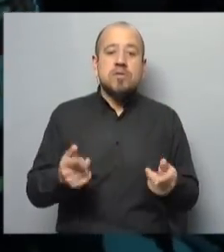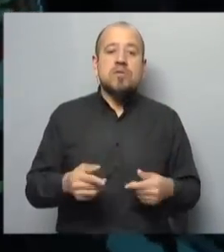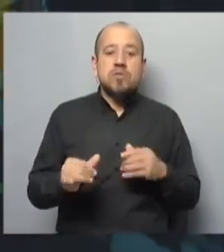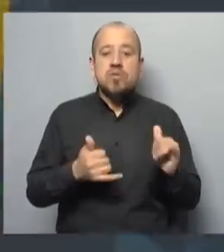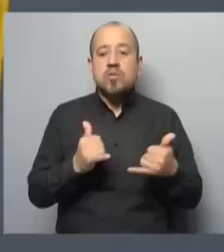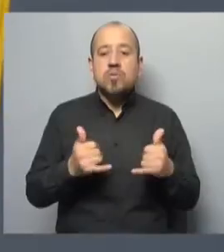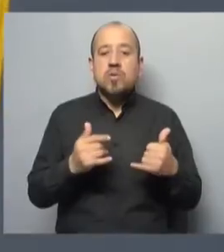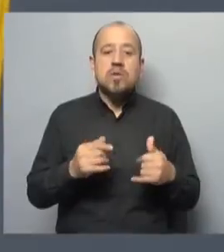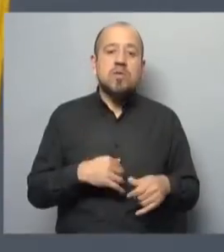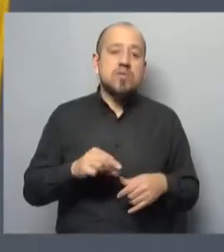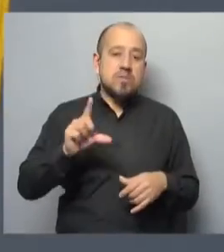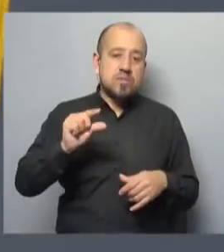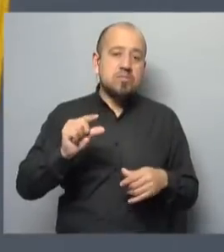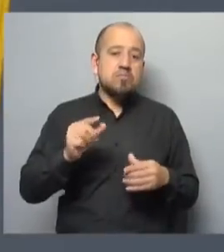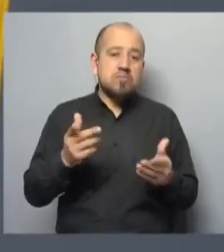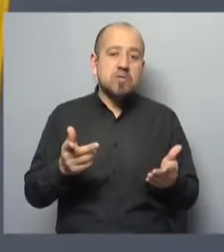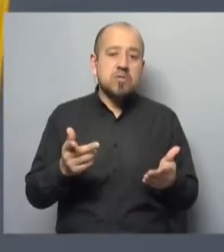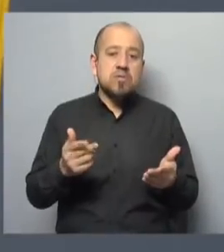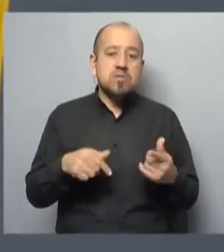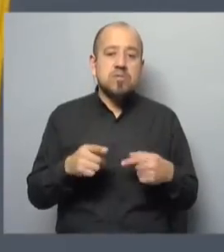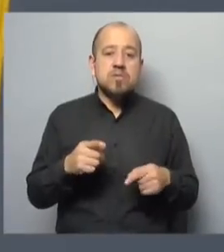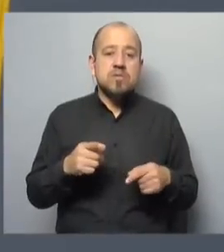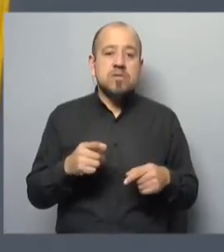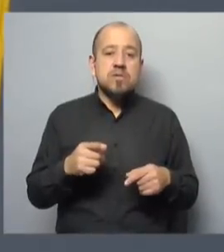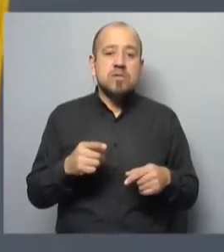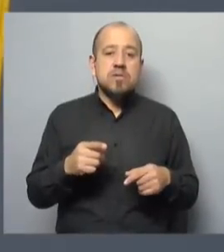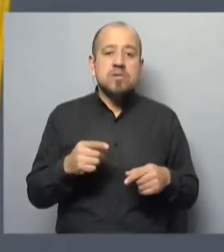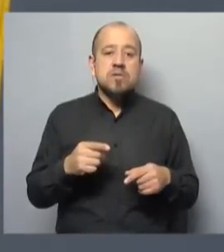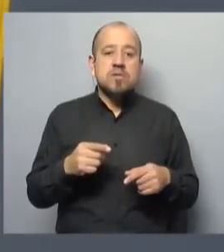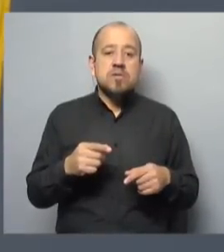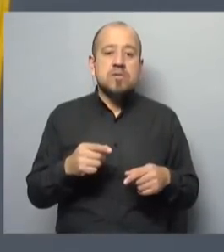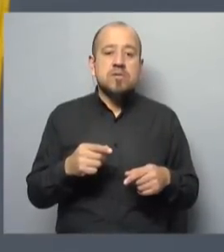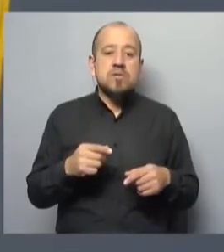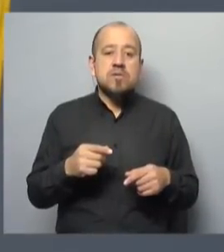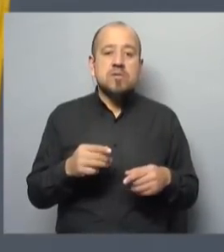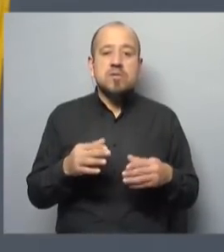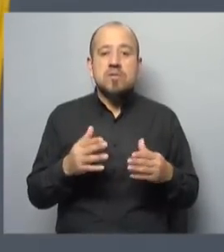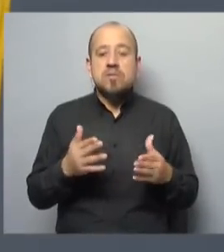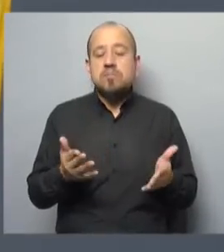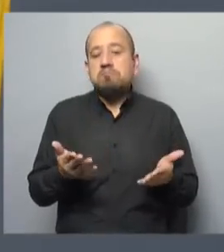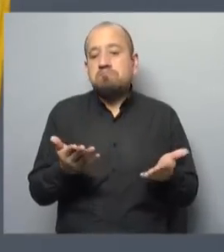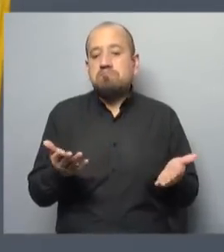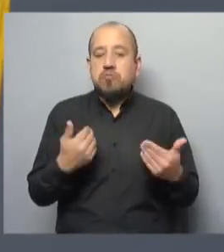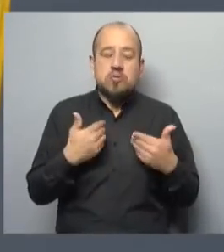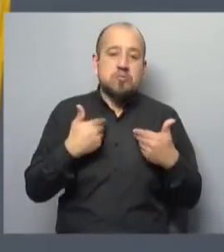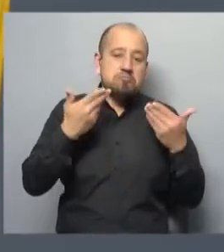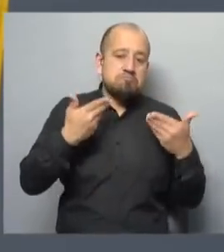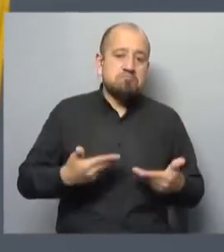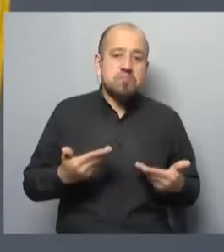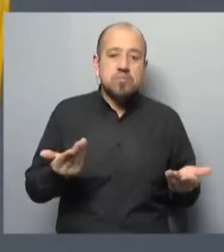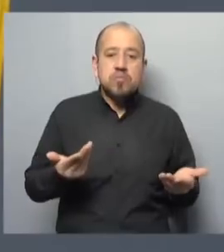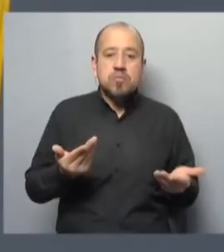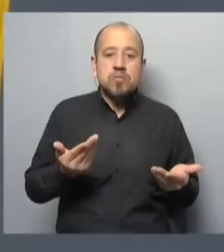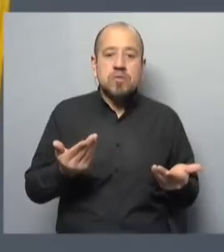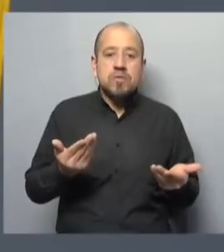bastante mediocre este quizás sí ya no me lo cuestionó por por mí mismo porque soy el responsable